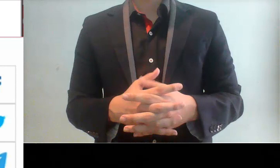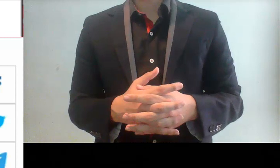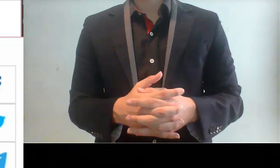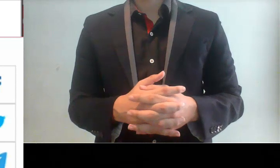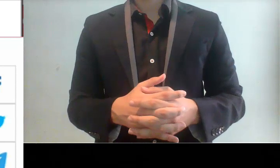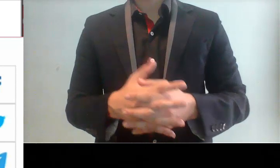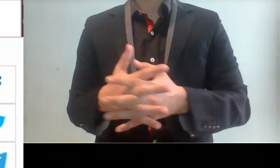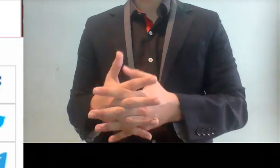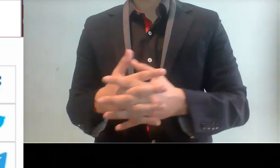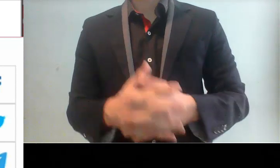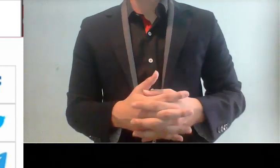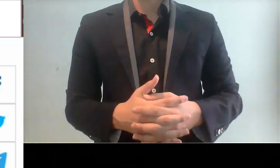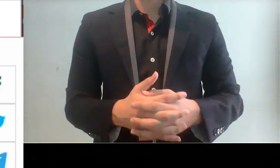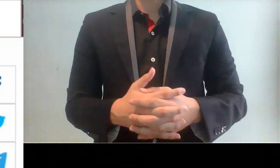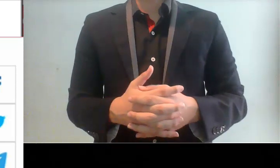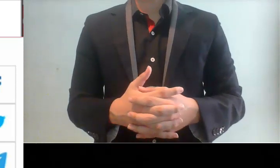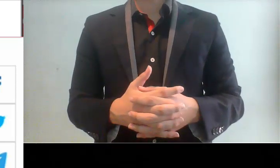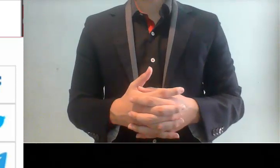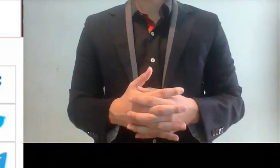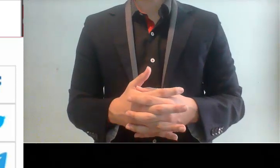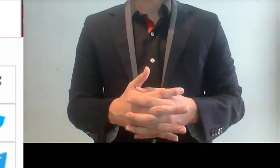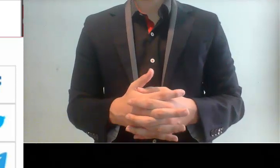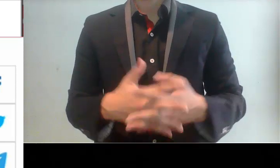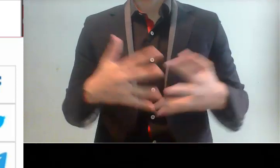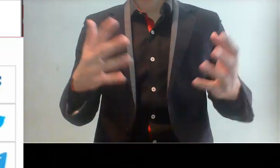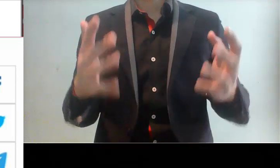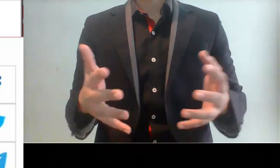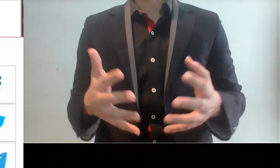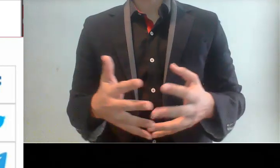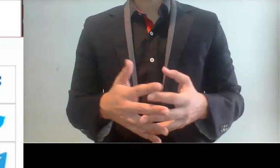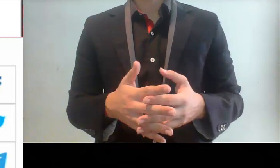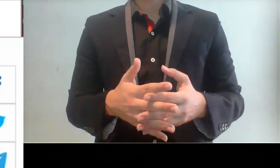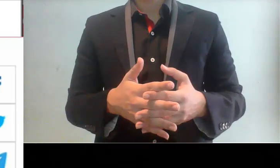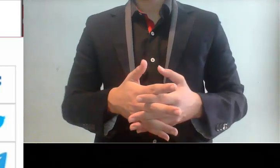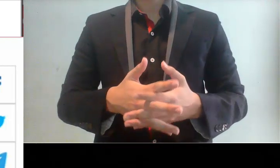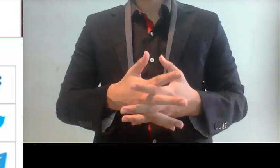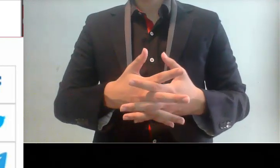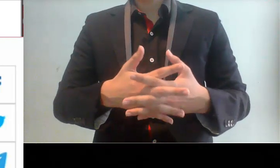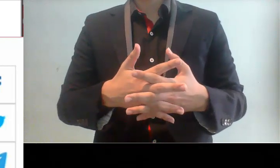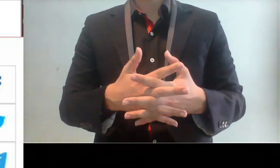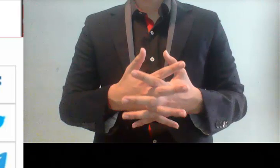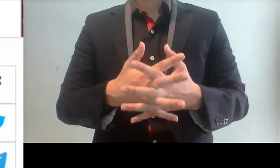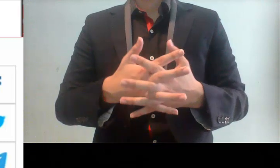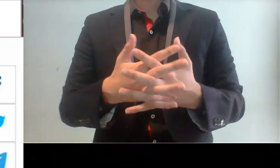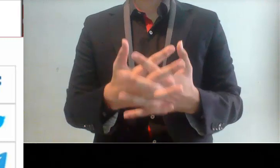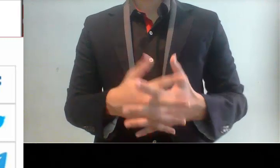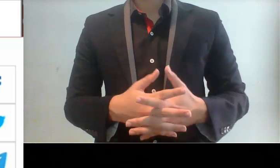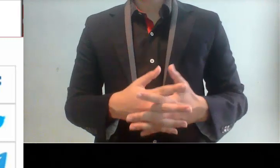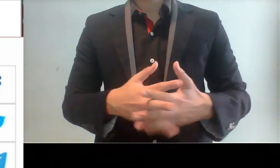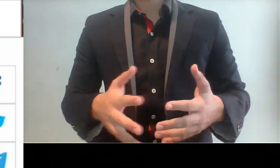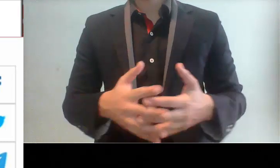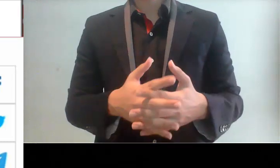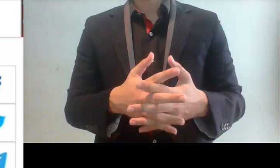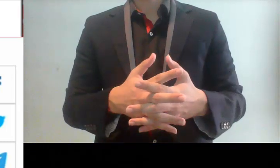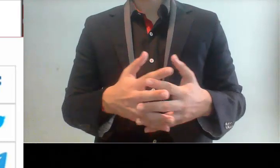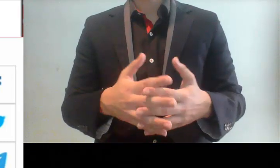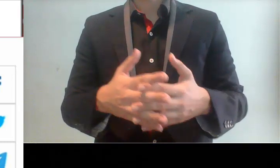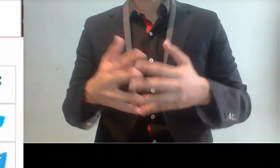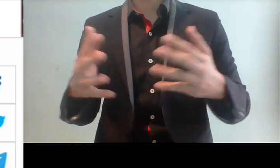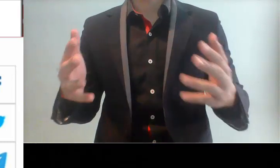grandes centros de datos, o mejor dicho, las empresas como el INE hacen las cosas bien. No, les recuerdo, una aplicación que sacaba hace